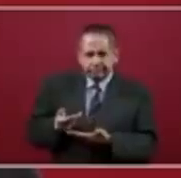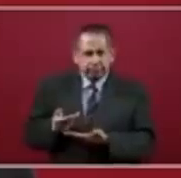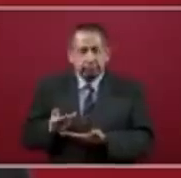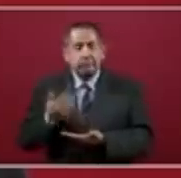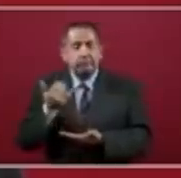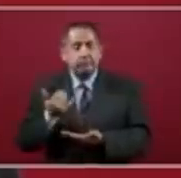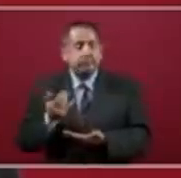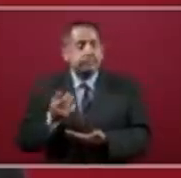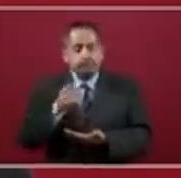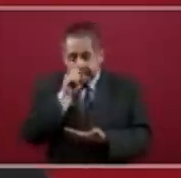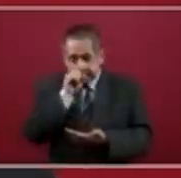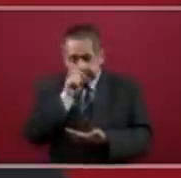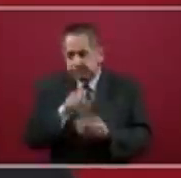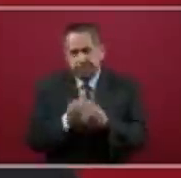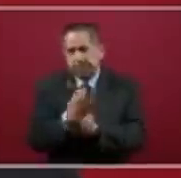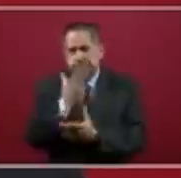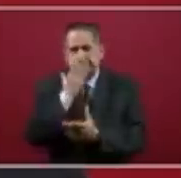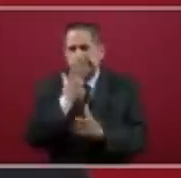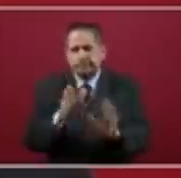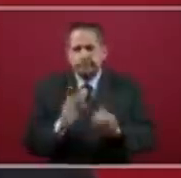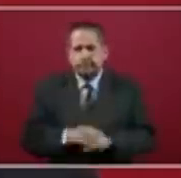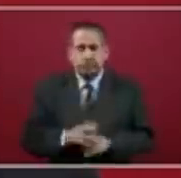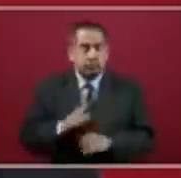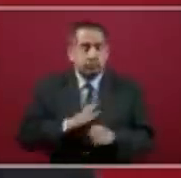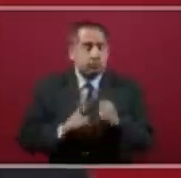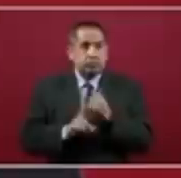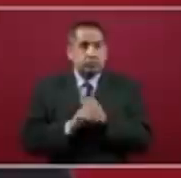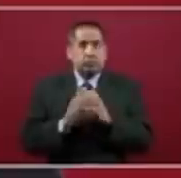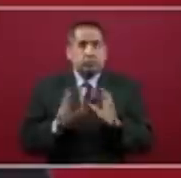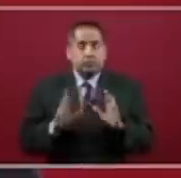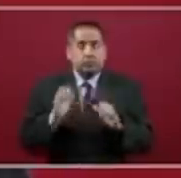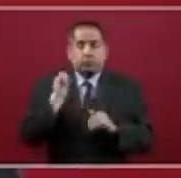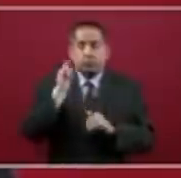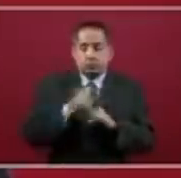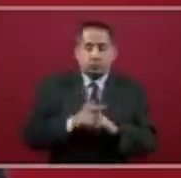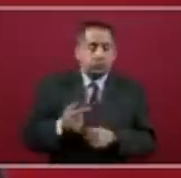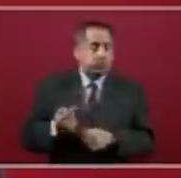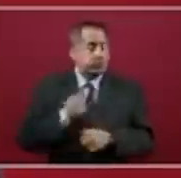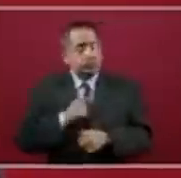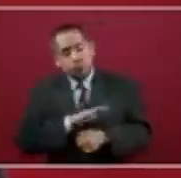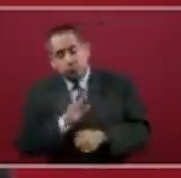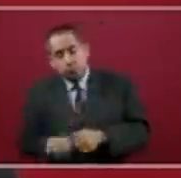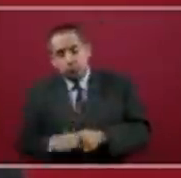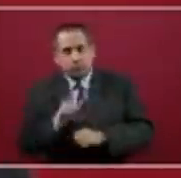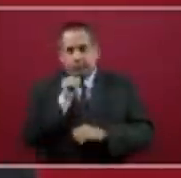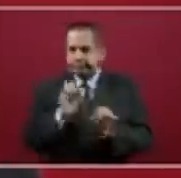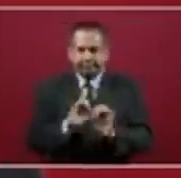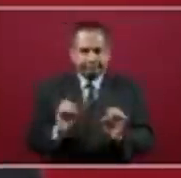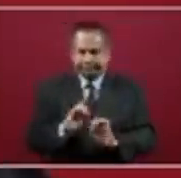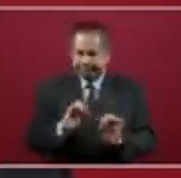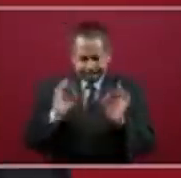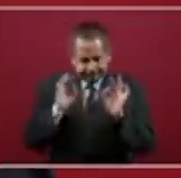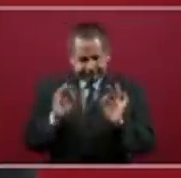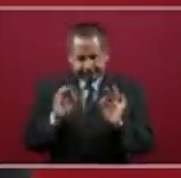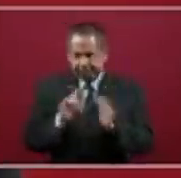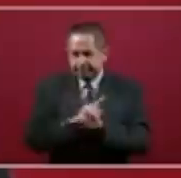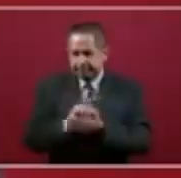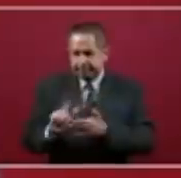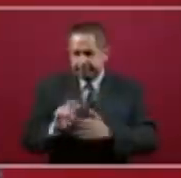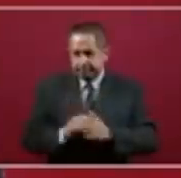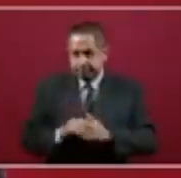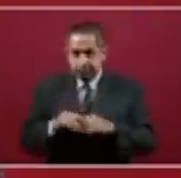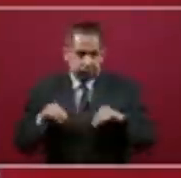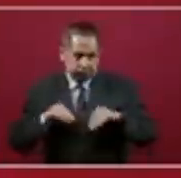resultado bien, no ha habido pérdida de vidas humanas en la